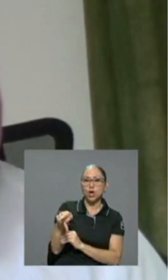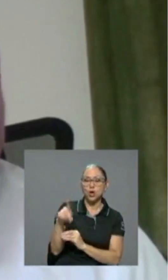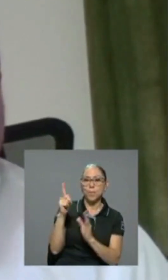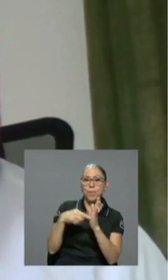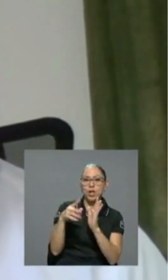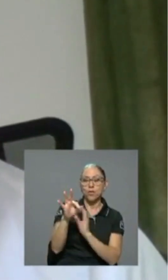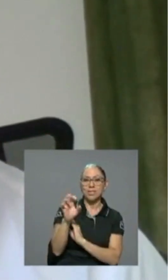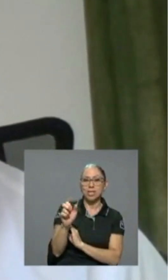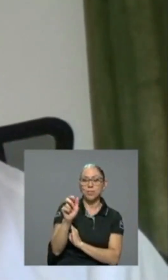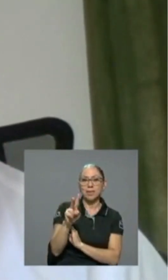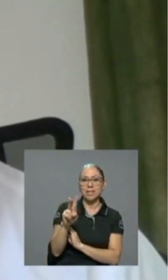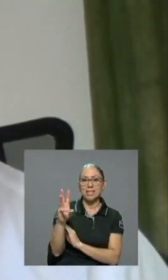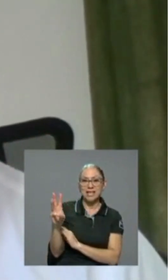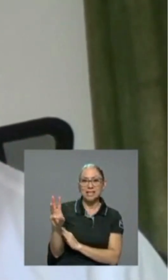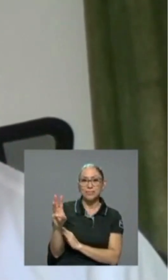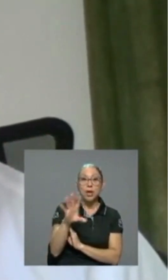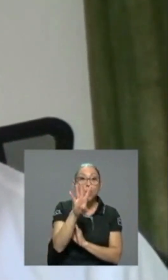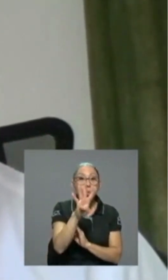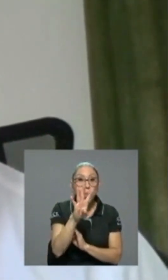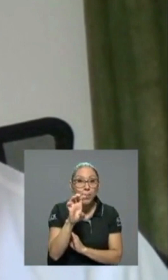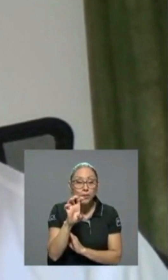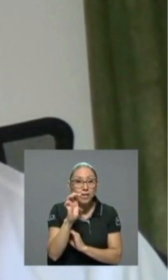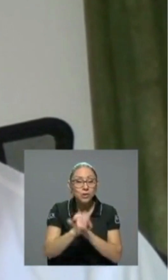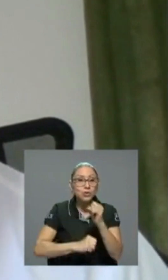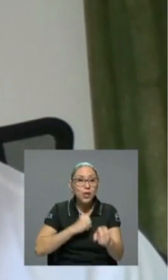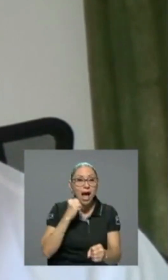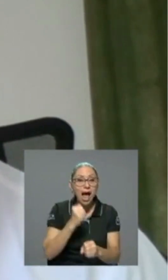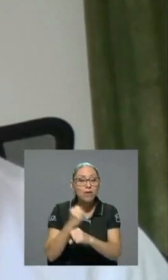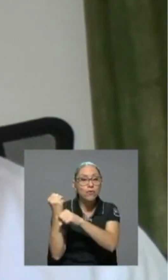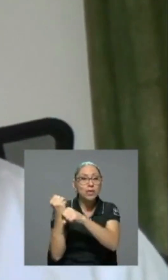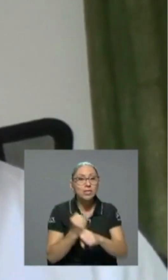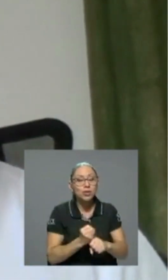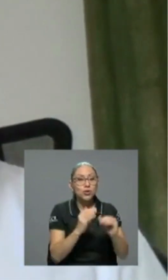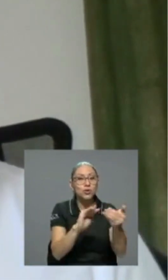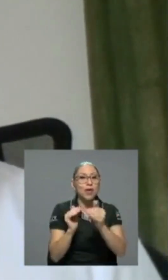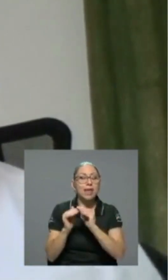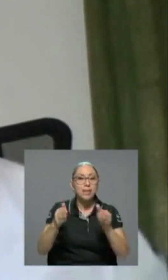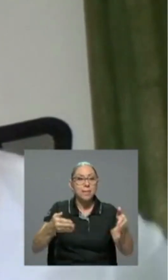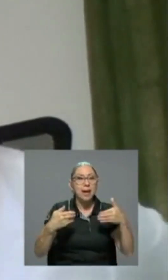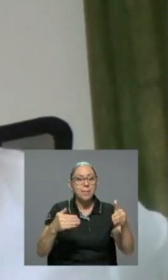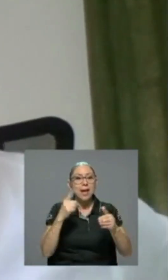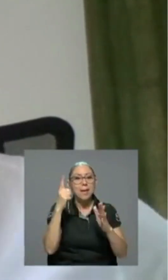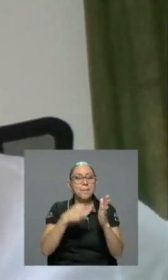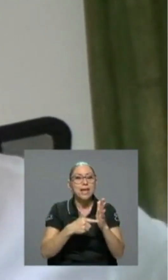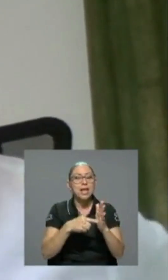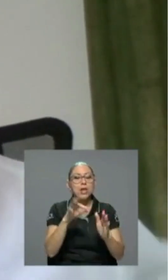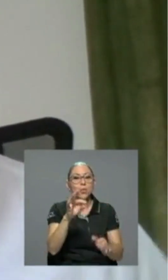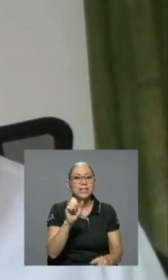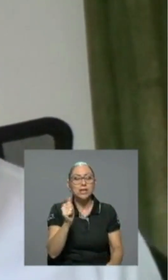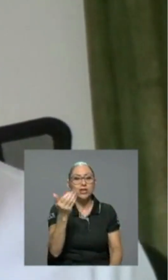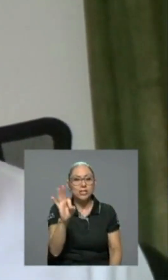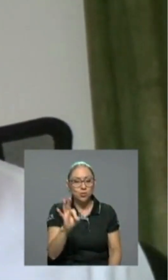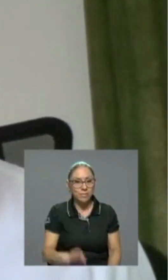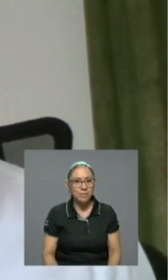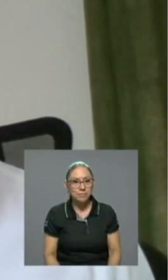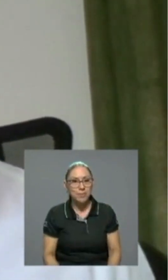cuarto centenario de fundación de la ciudad de Panamá en 1919. Pero uno de los